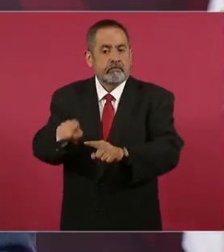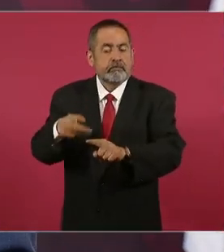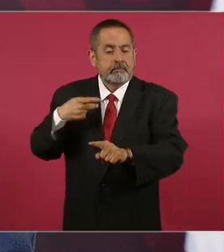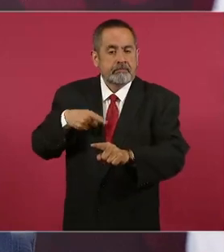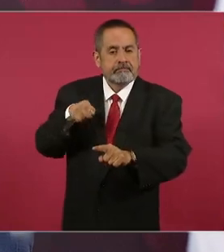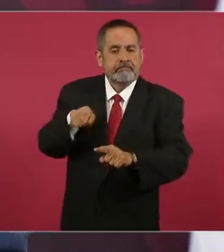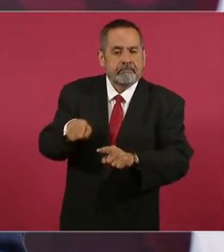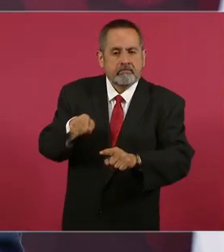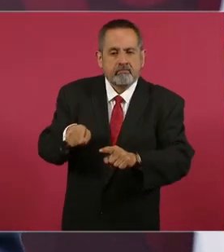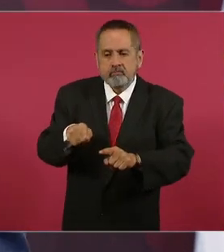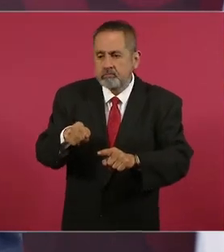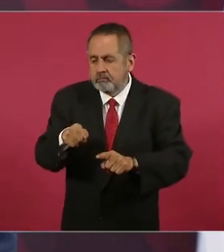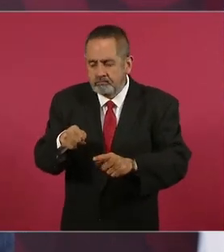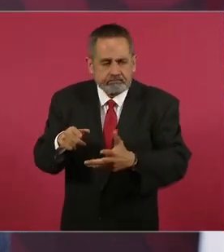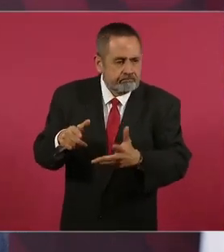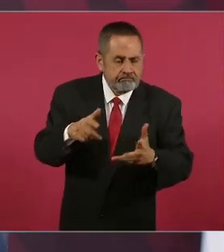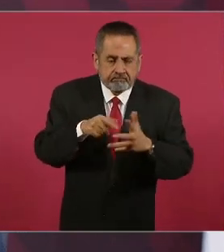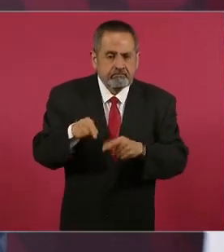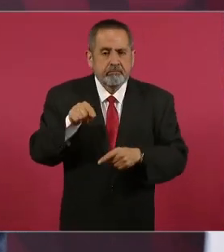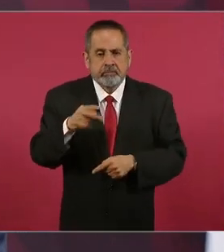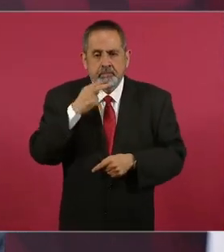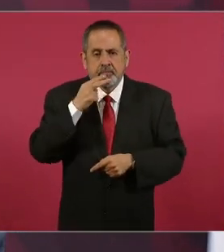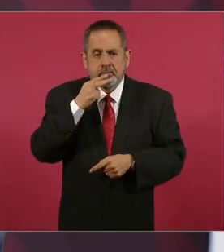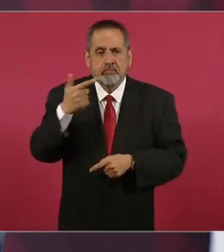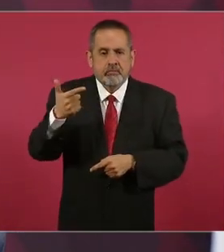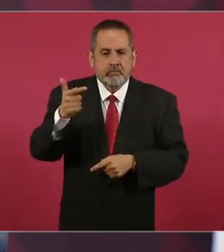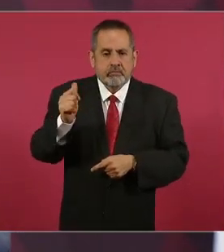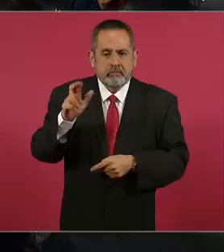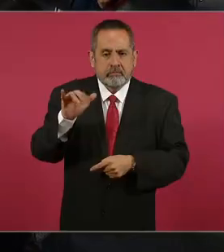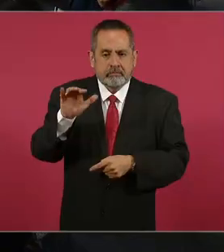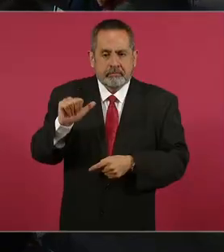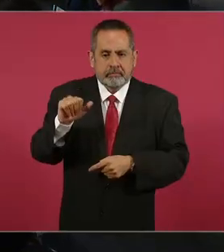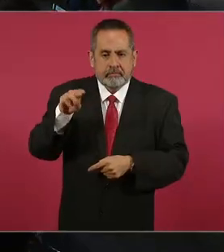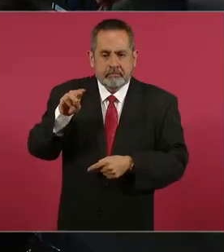que utilizó García Márquez,